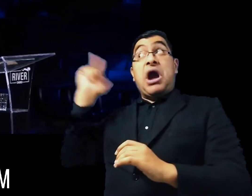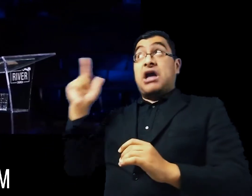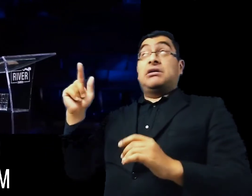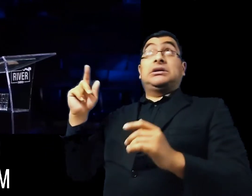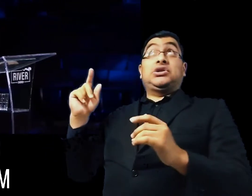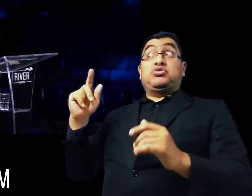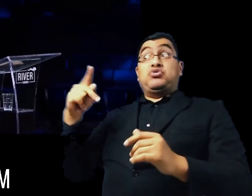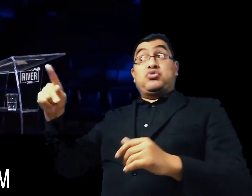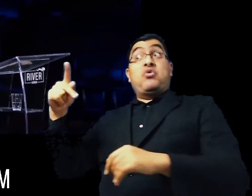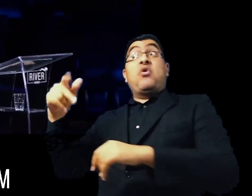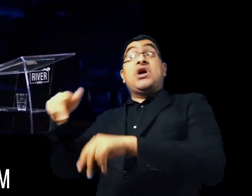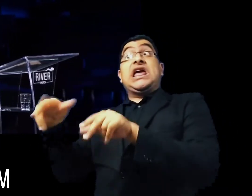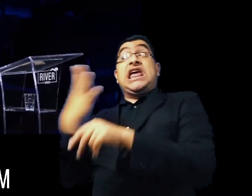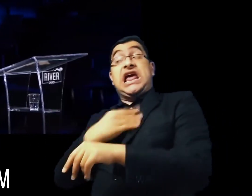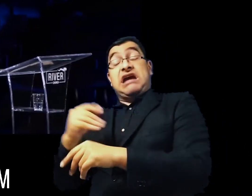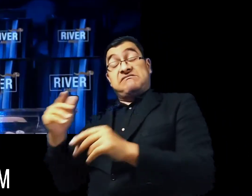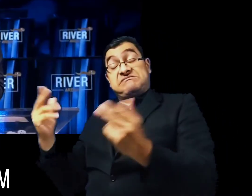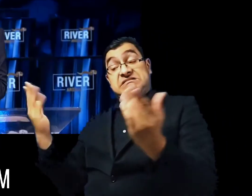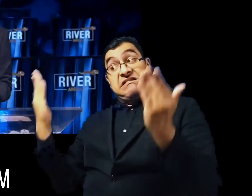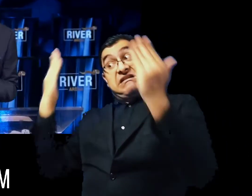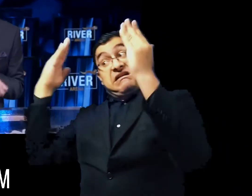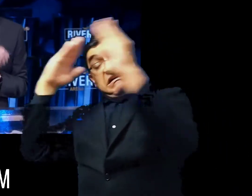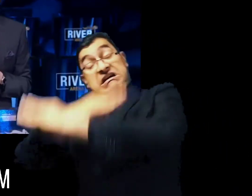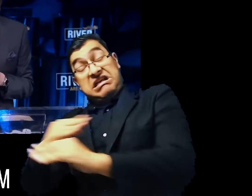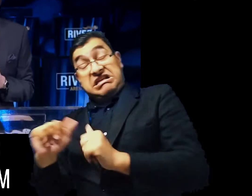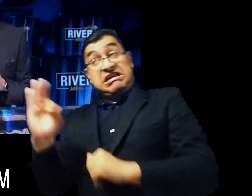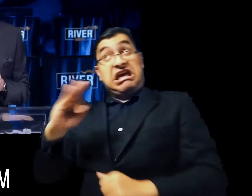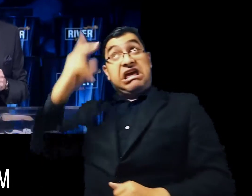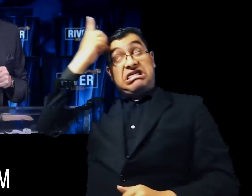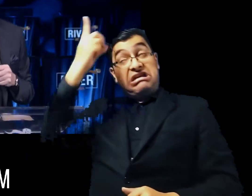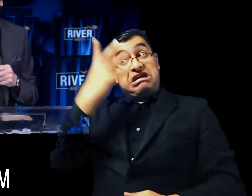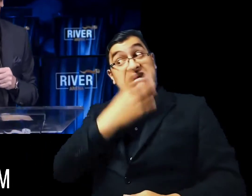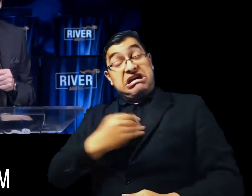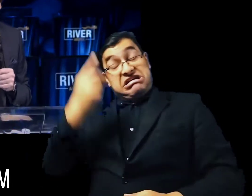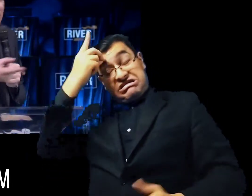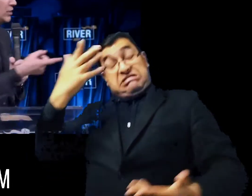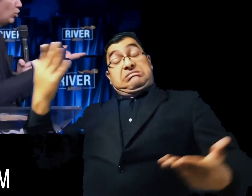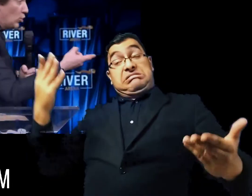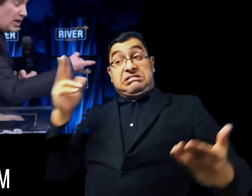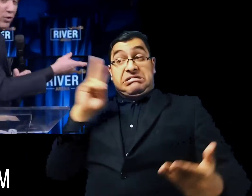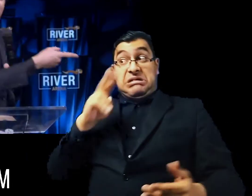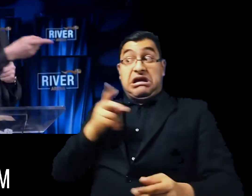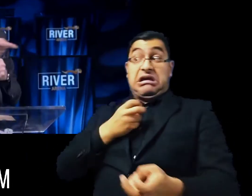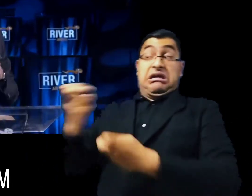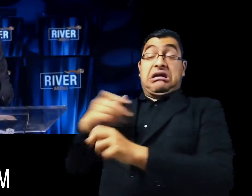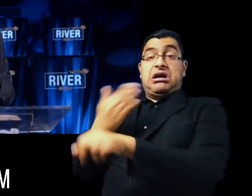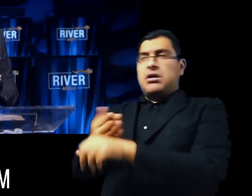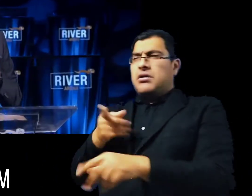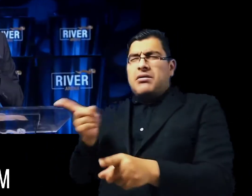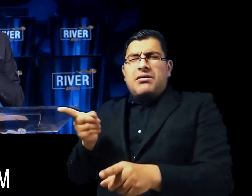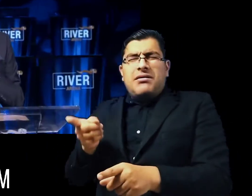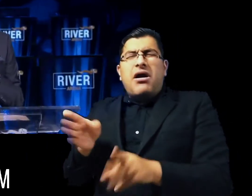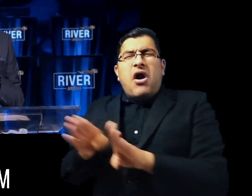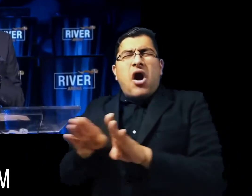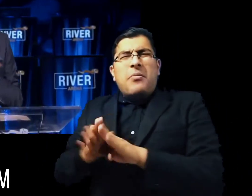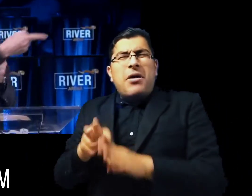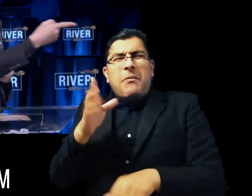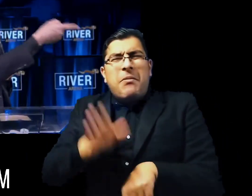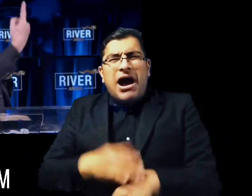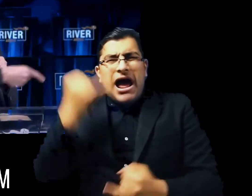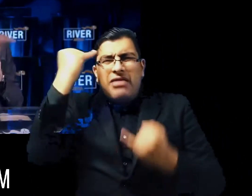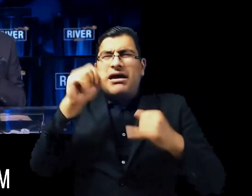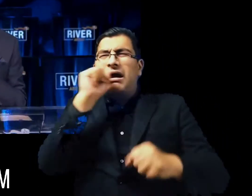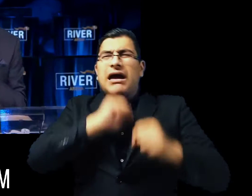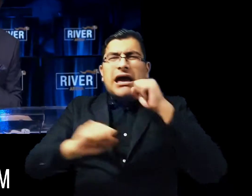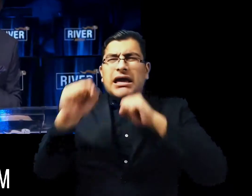se reconcilie con sus hijas si es tan hijo de Dios, opinando de la santidad ajena, instruido por un programa de chimentos en la tele. Ven el